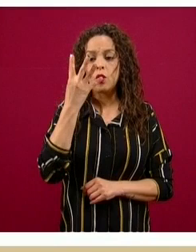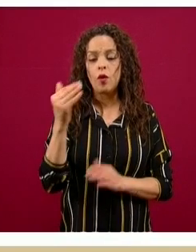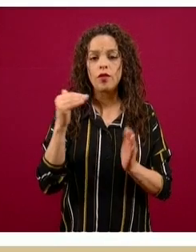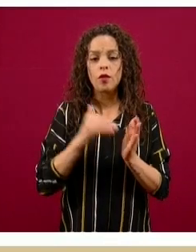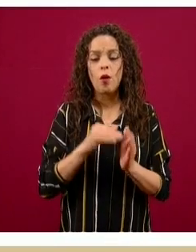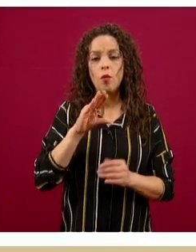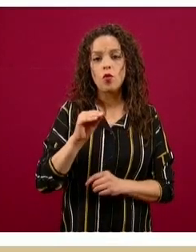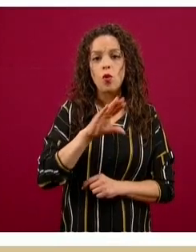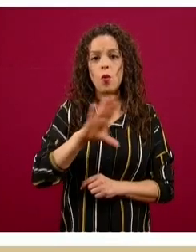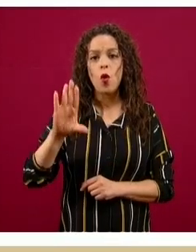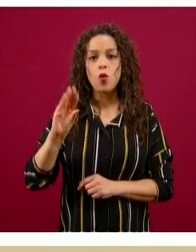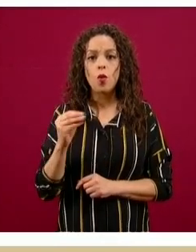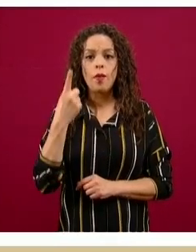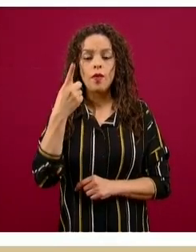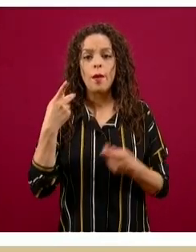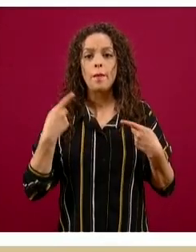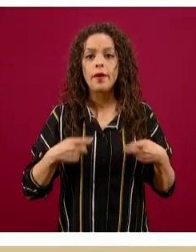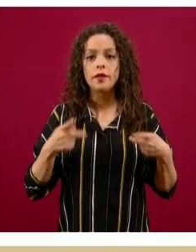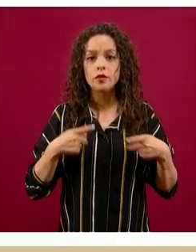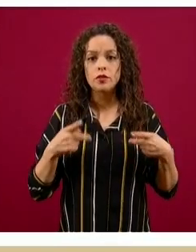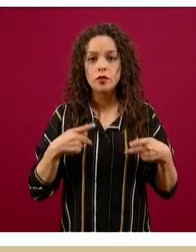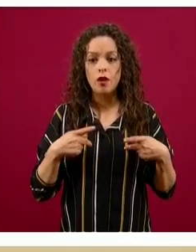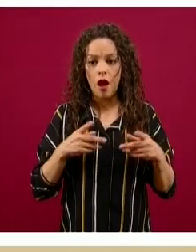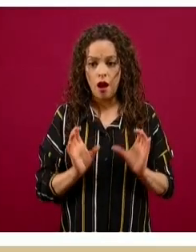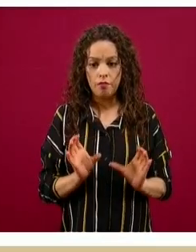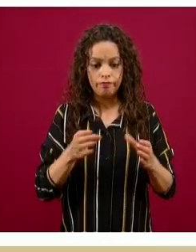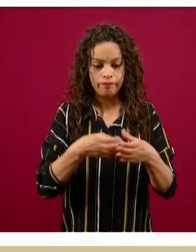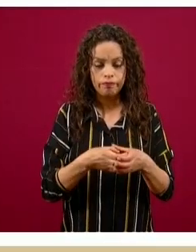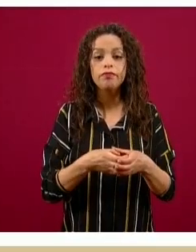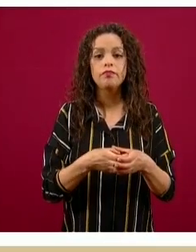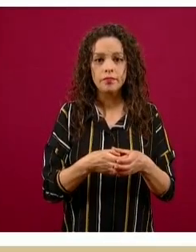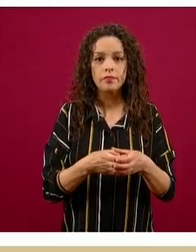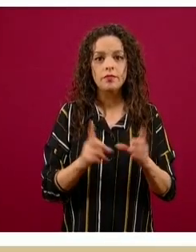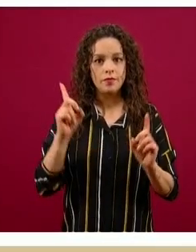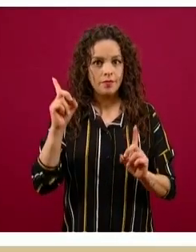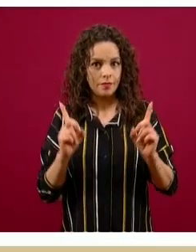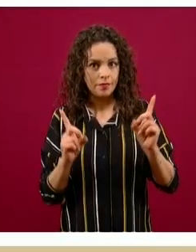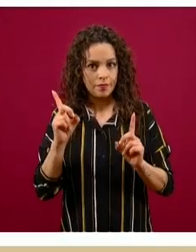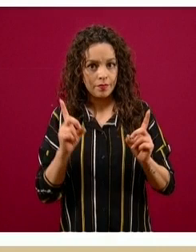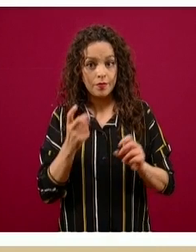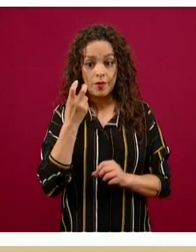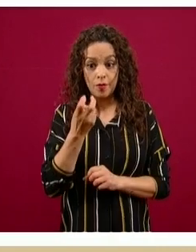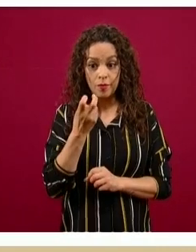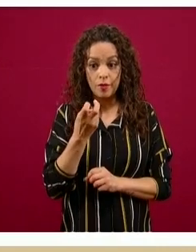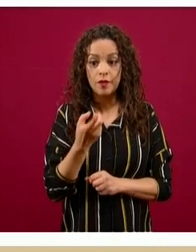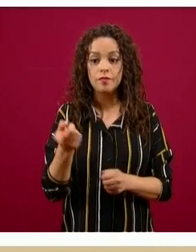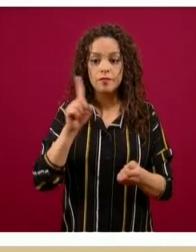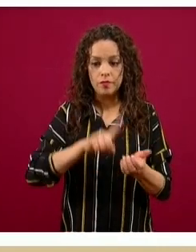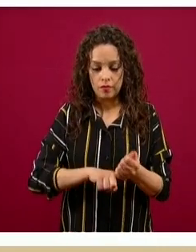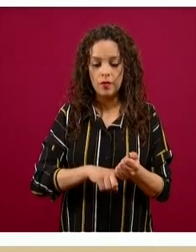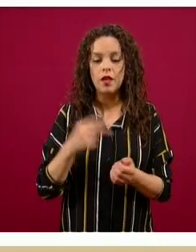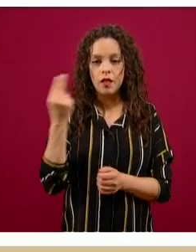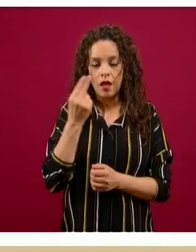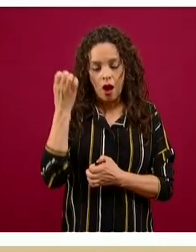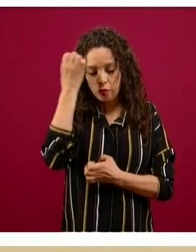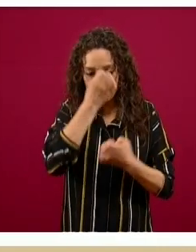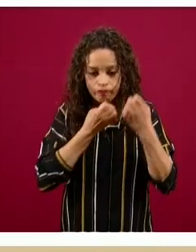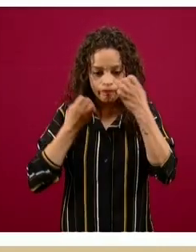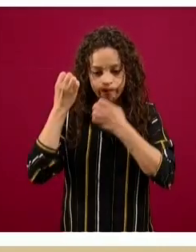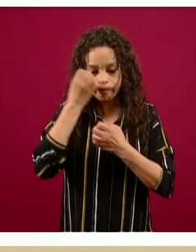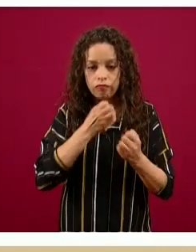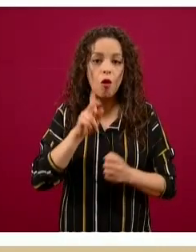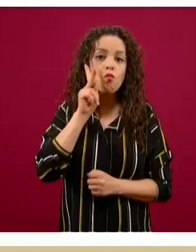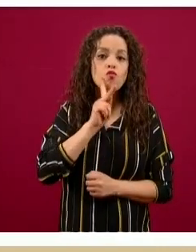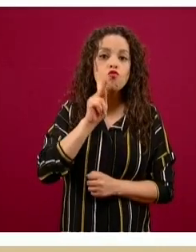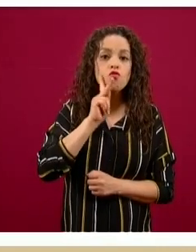634.991 las personas que fueron clasificadas como casos sospechosos y por lo tanto ingresaron a protocolo de estudio de la